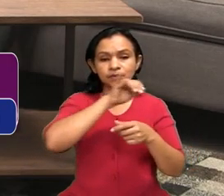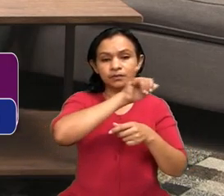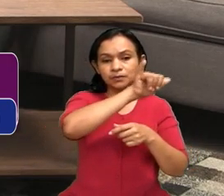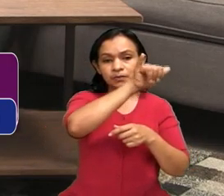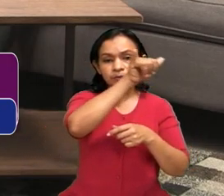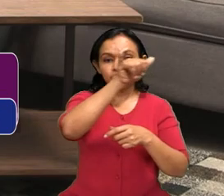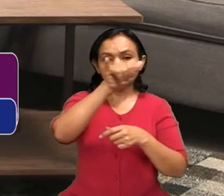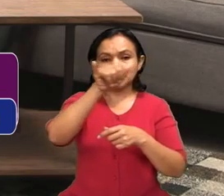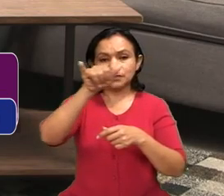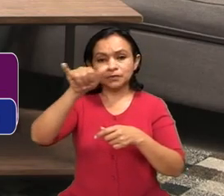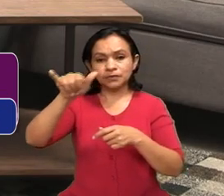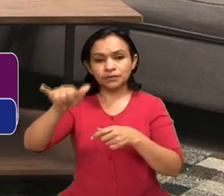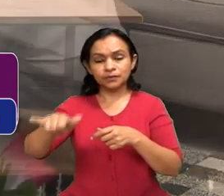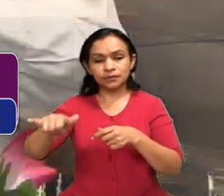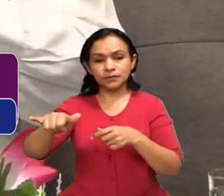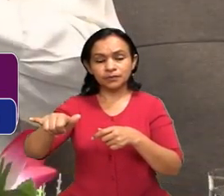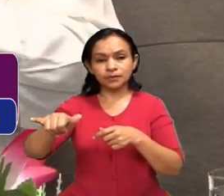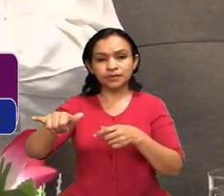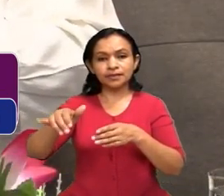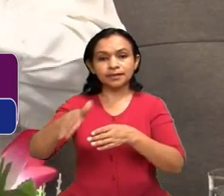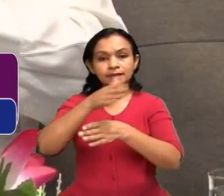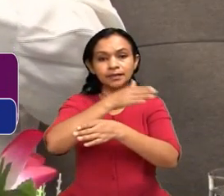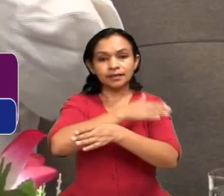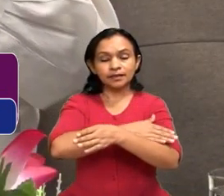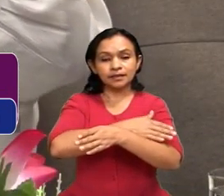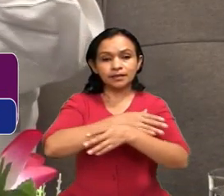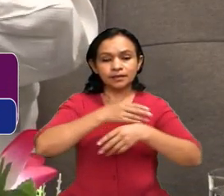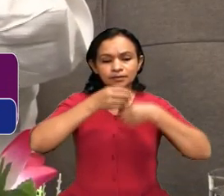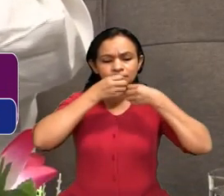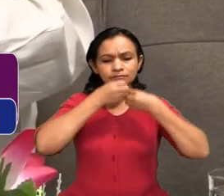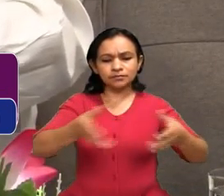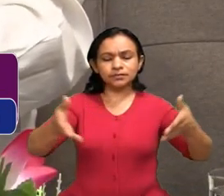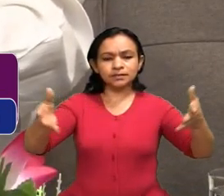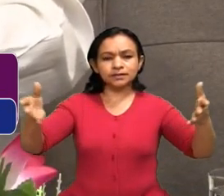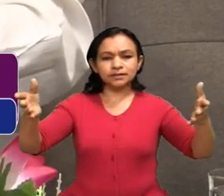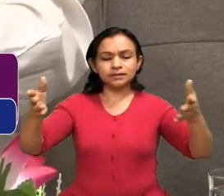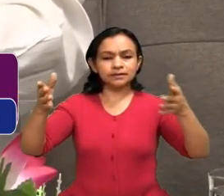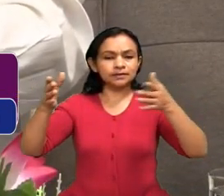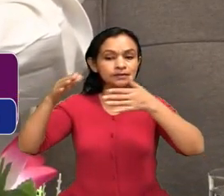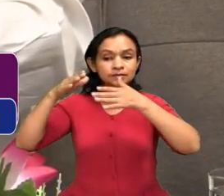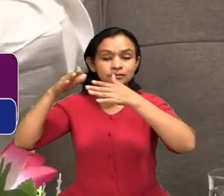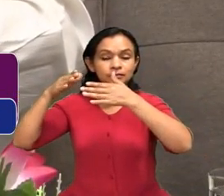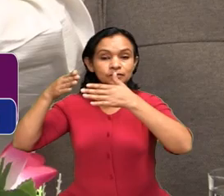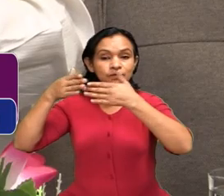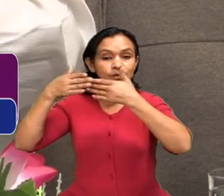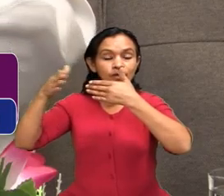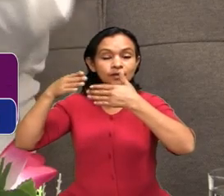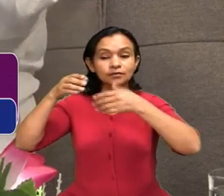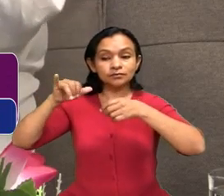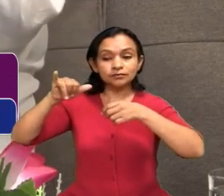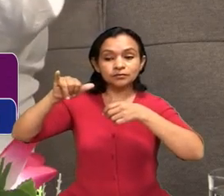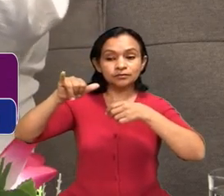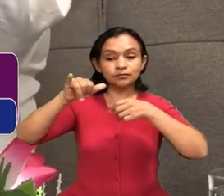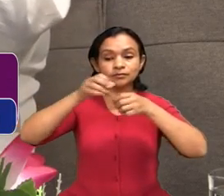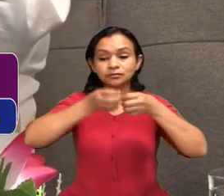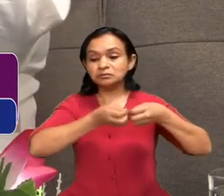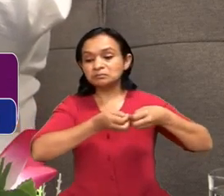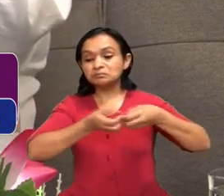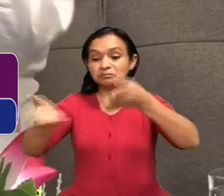Managua, pasa rasante y lanza por las ventanas del avión el